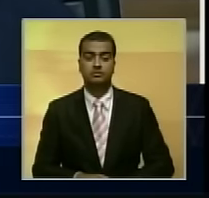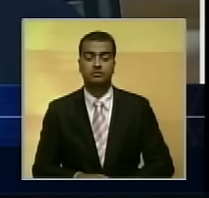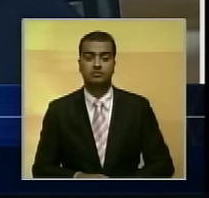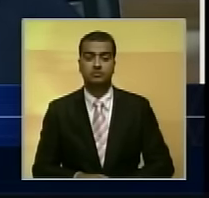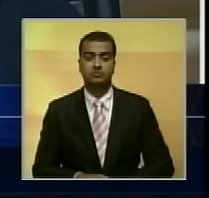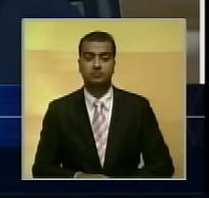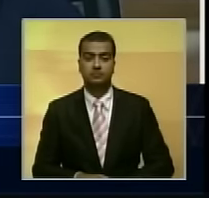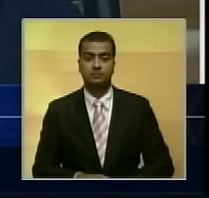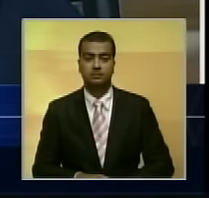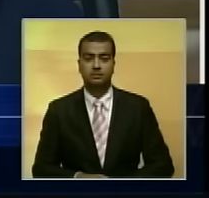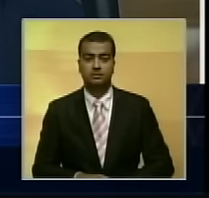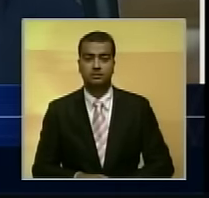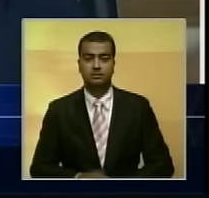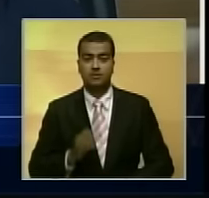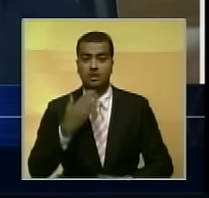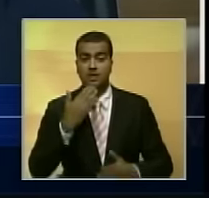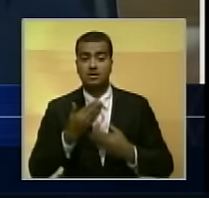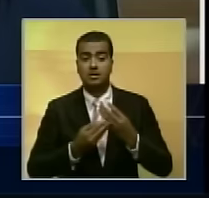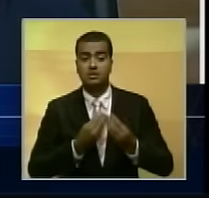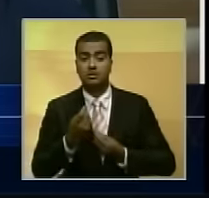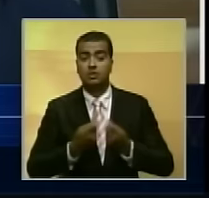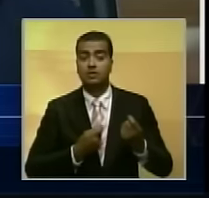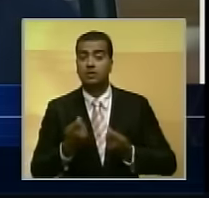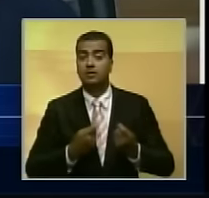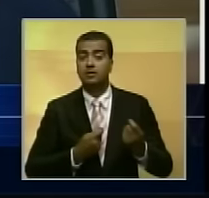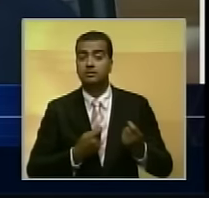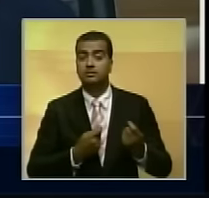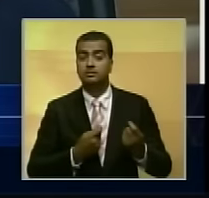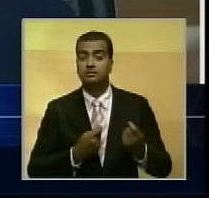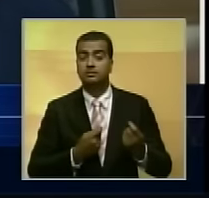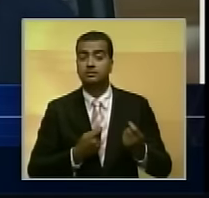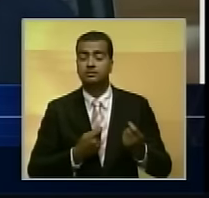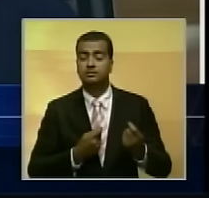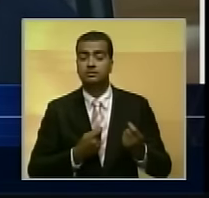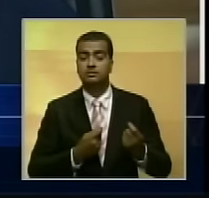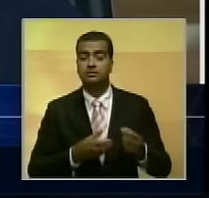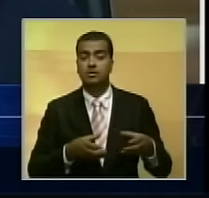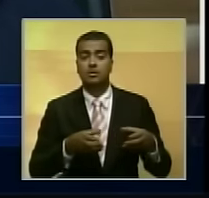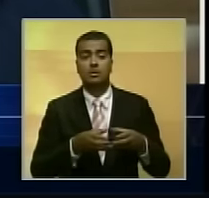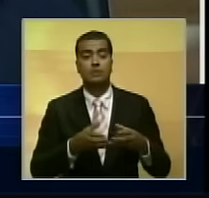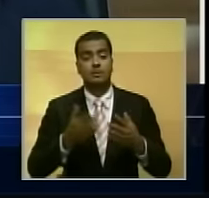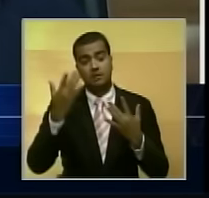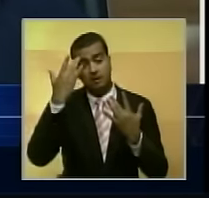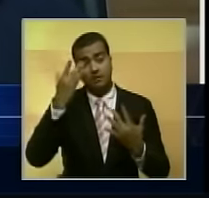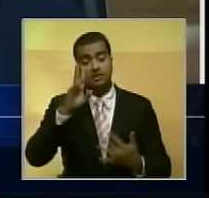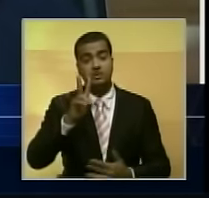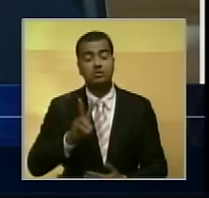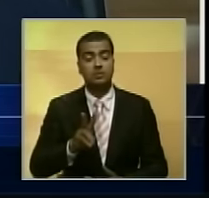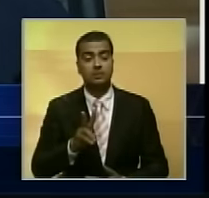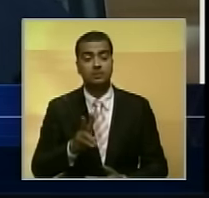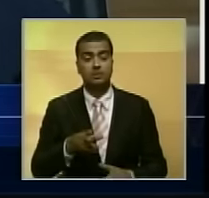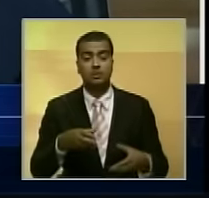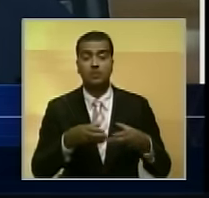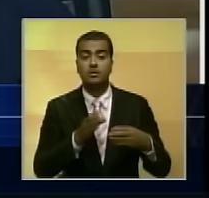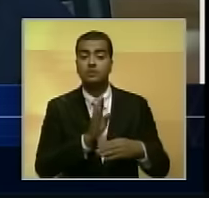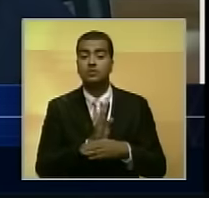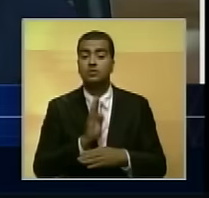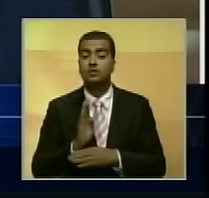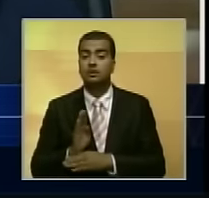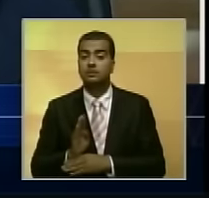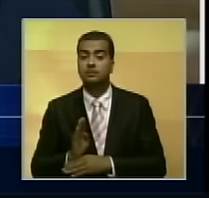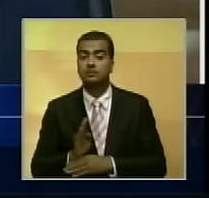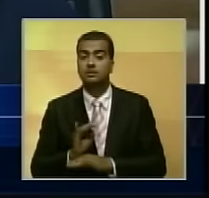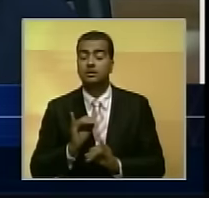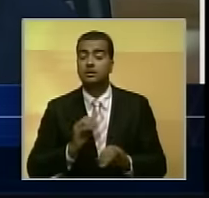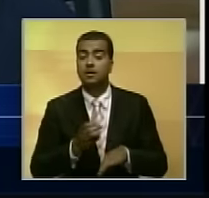Gracias a la acción coordinada de los cuerpos de inteligencia en Venezuela y de los cuerpos de seguridad, que